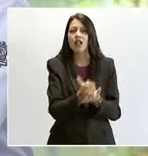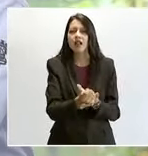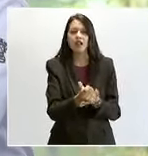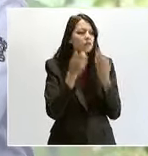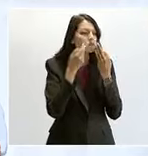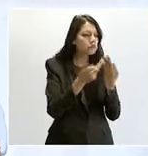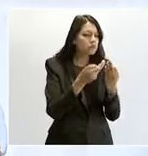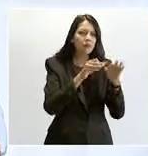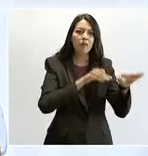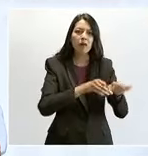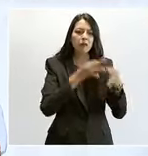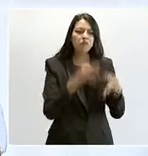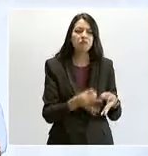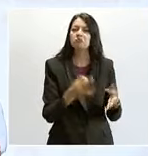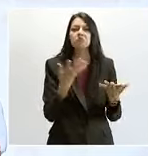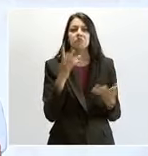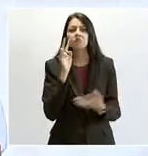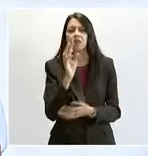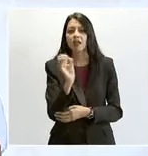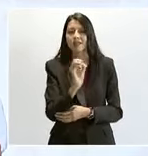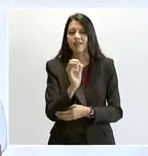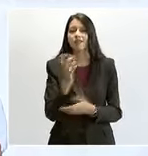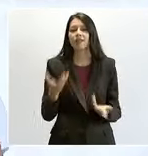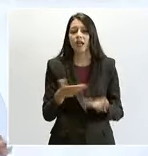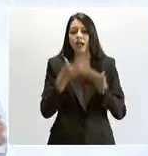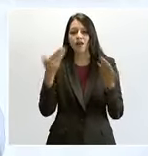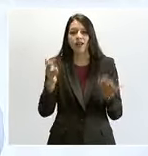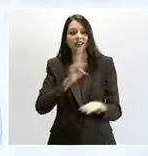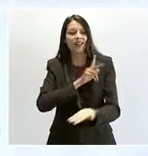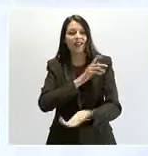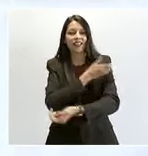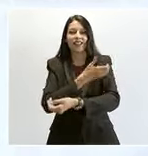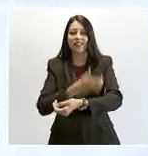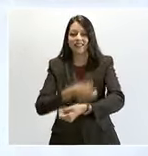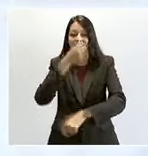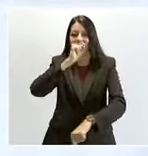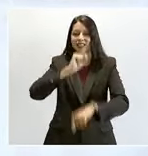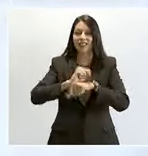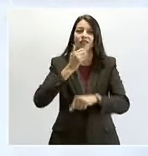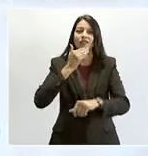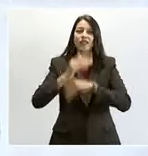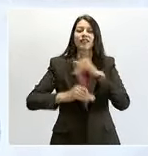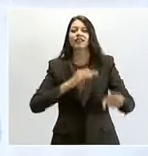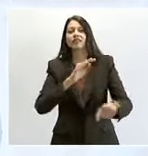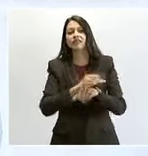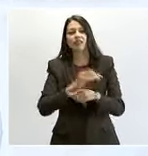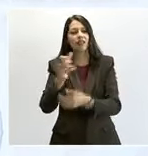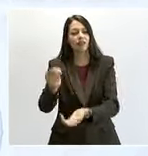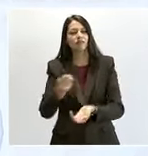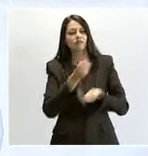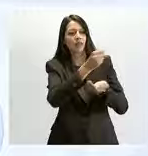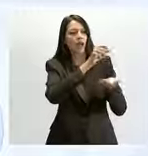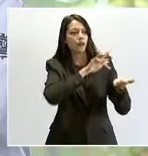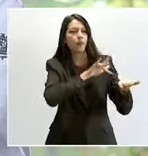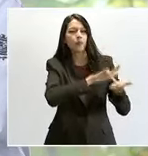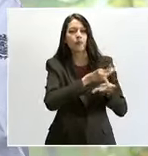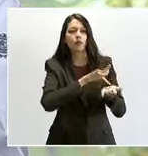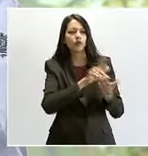tocó acompañar a la secretaria del bienestar a la entrega de los apoyos directos a los damnificados